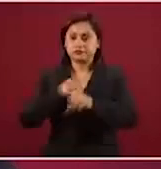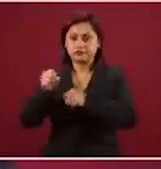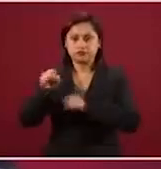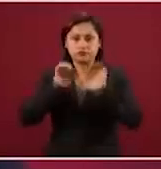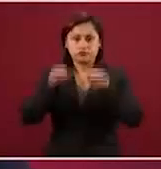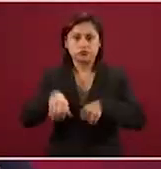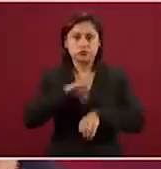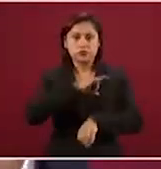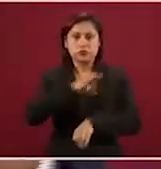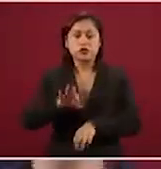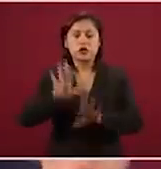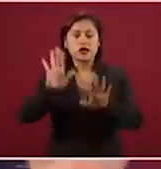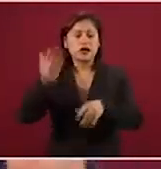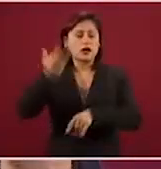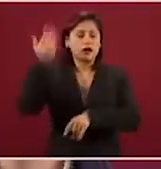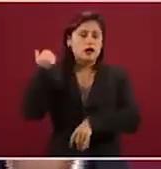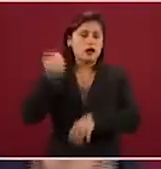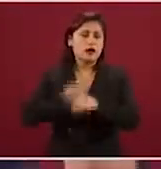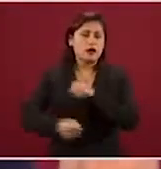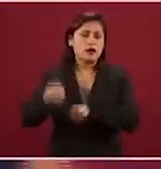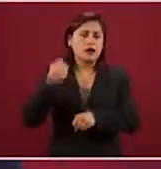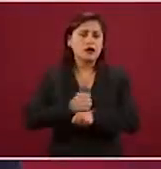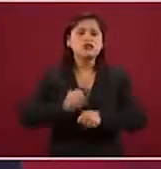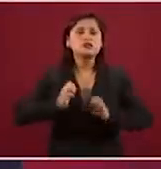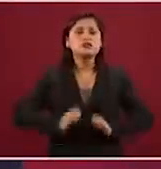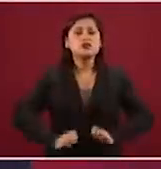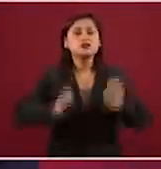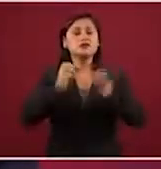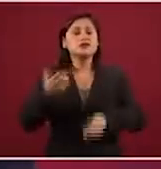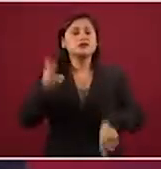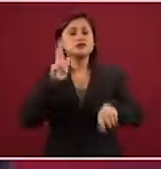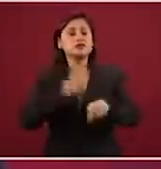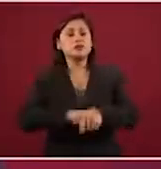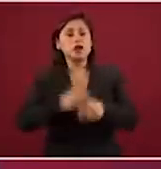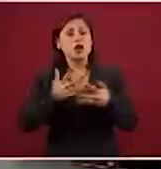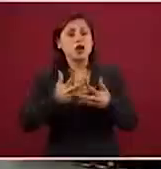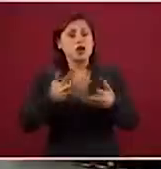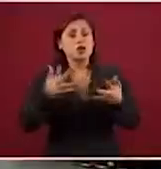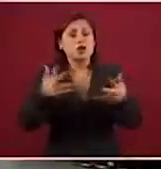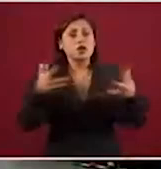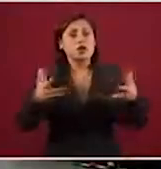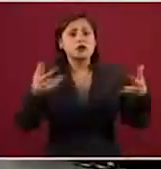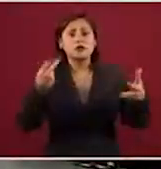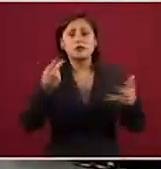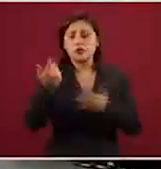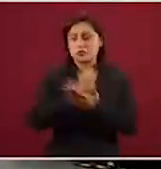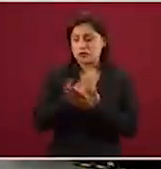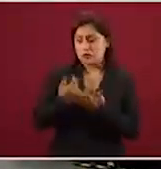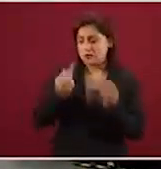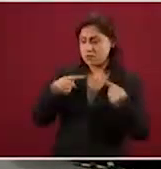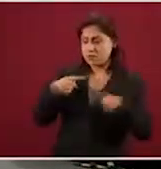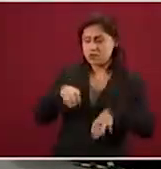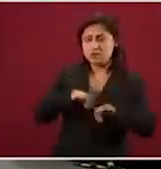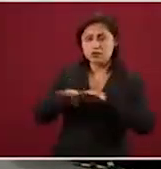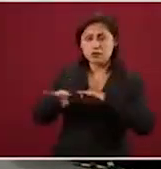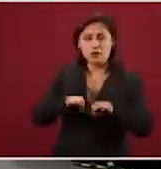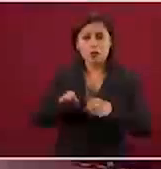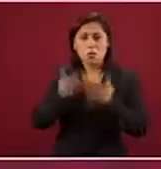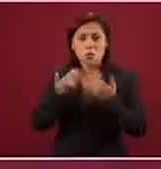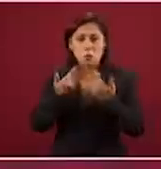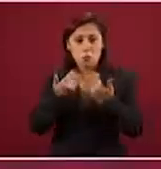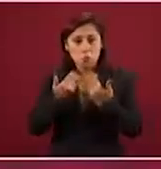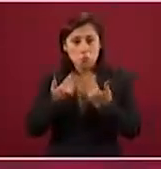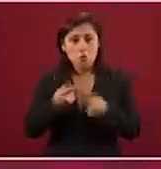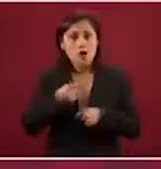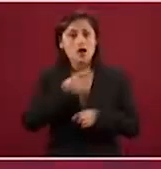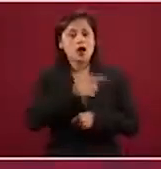creciendo en su capacidad del número de quirófanos o de consultorios pero no crecían sus plantillas hospitales que en el papel decía